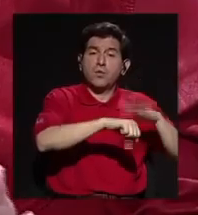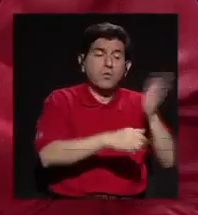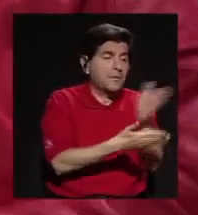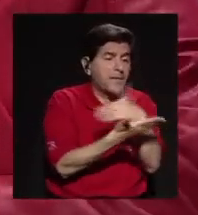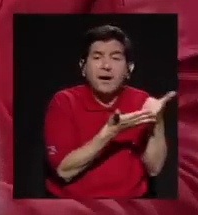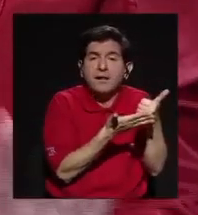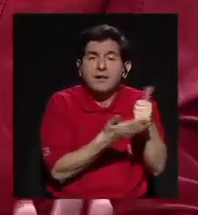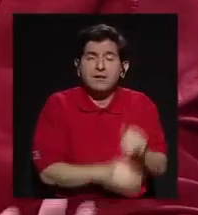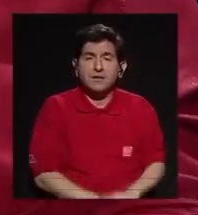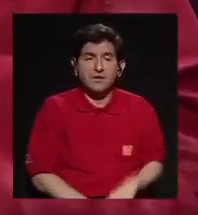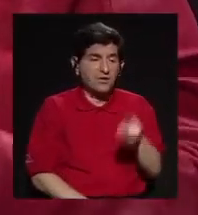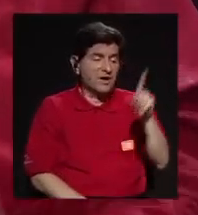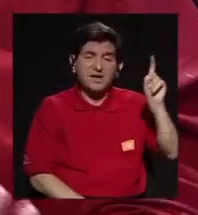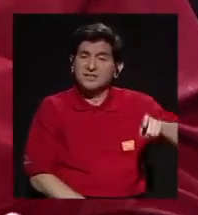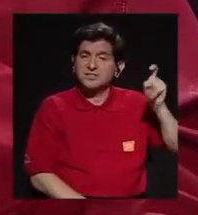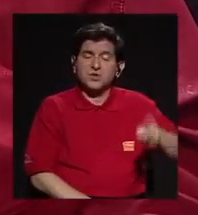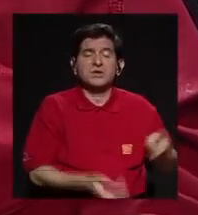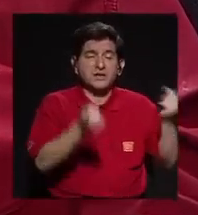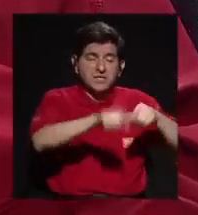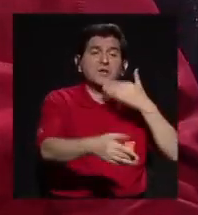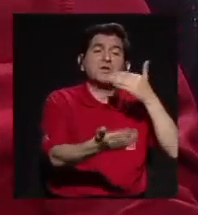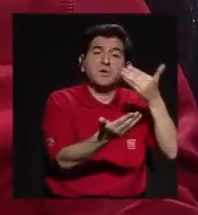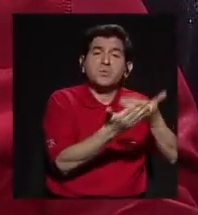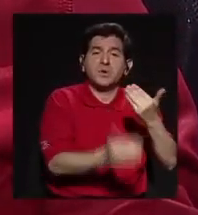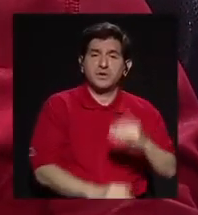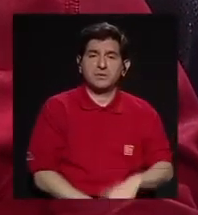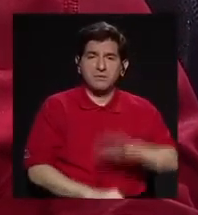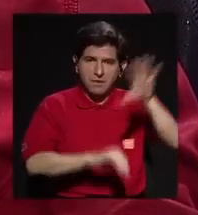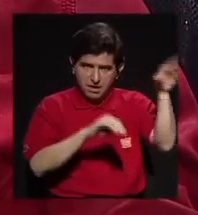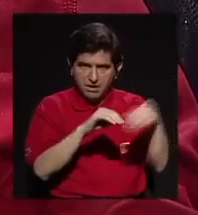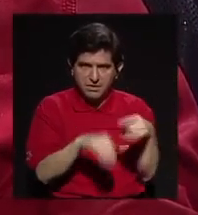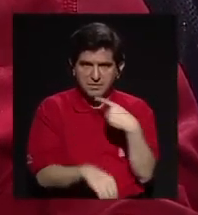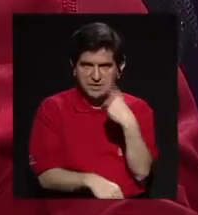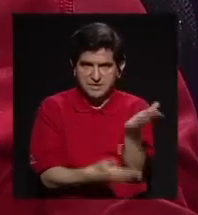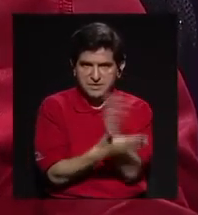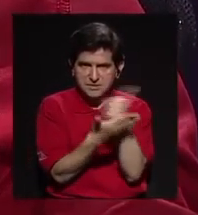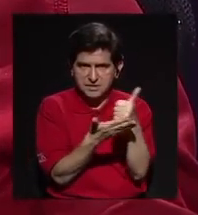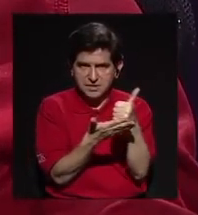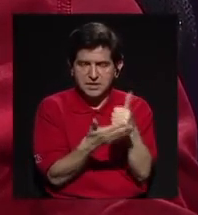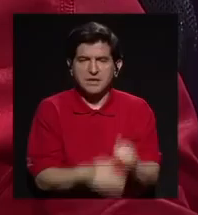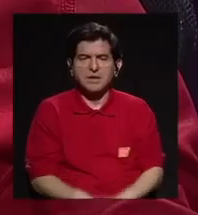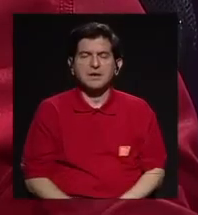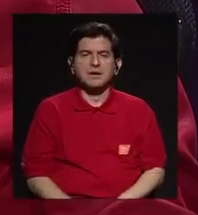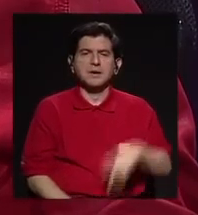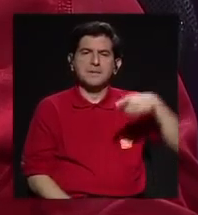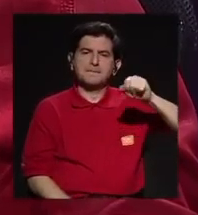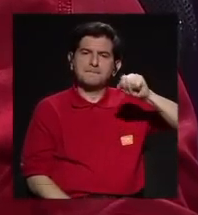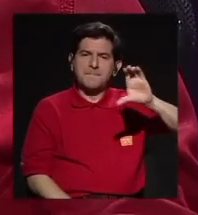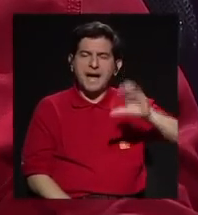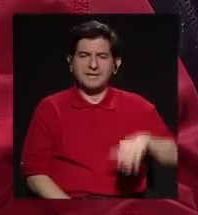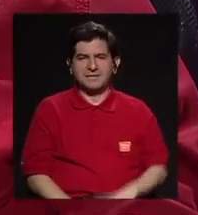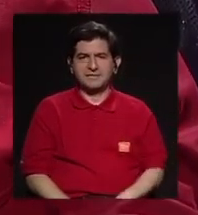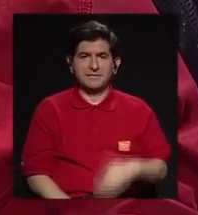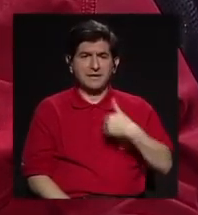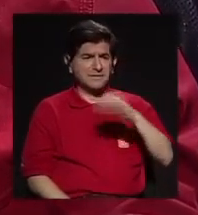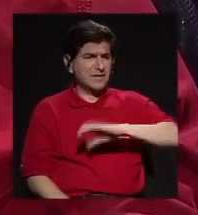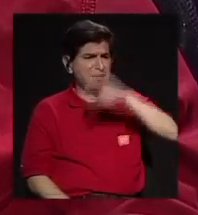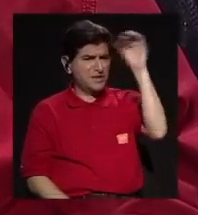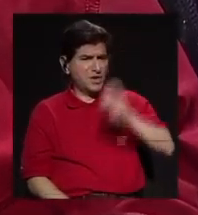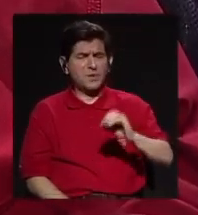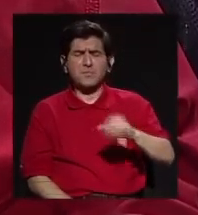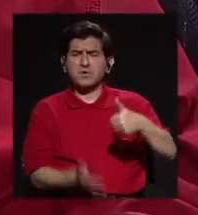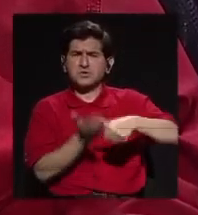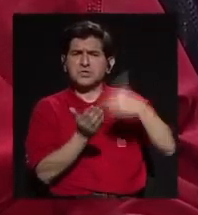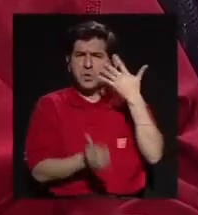creo que eso tenía que pasar y qué bueno que pasó, porque además hay que decir una cosa, el Partido Acción Ciudadana, que llega con un porcentaje de votos